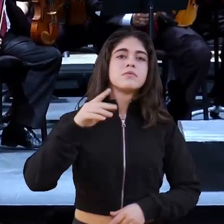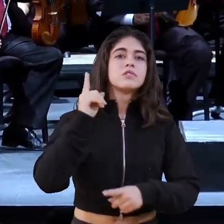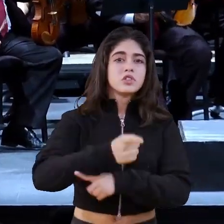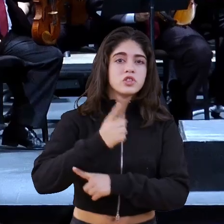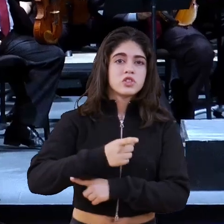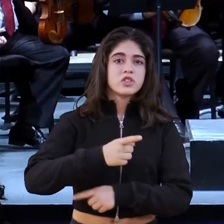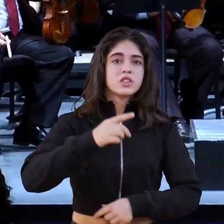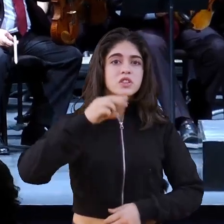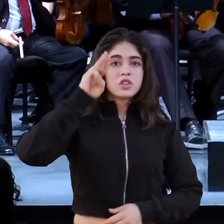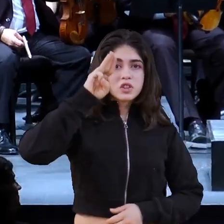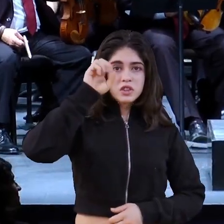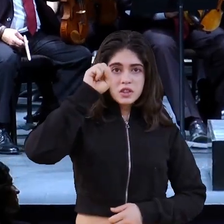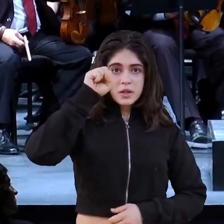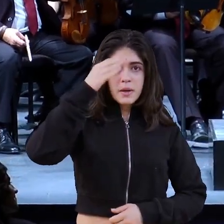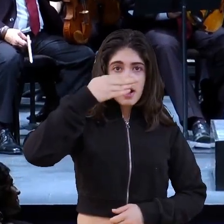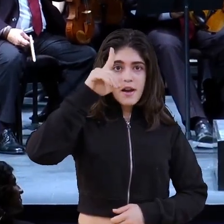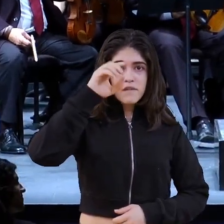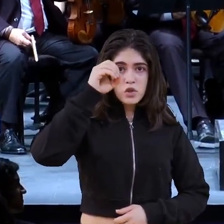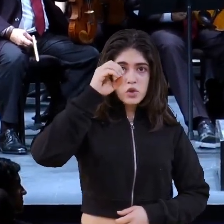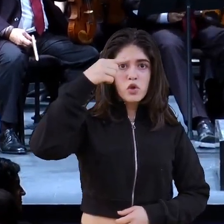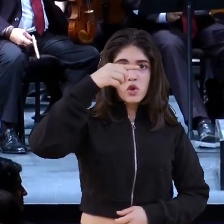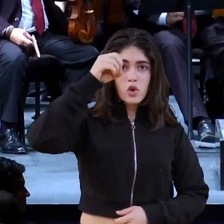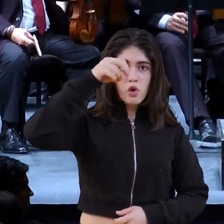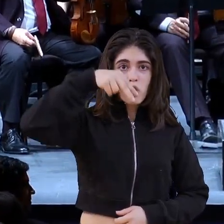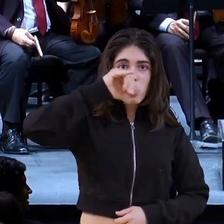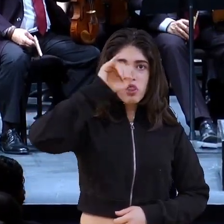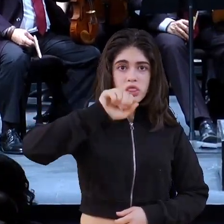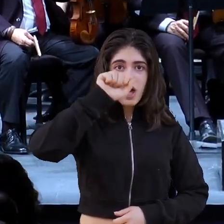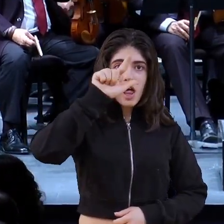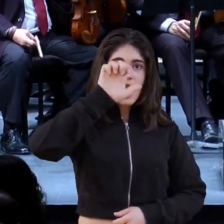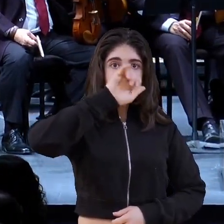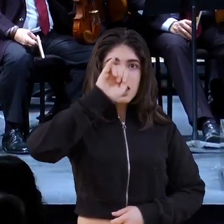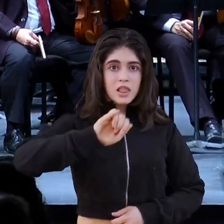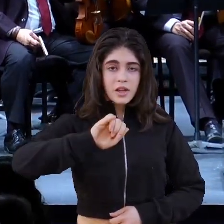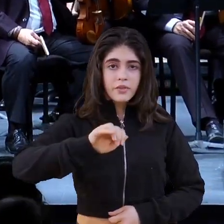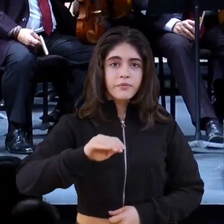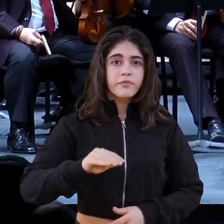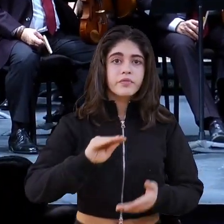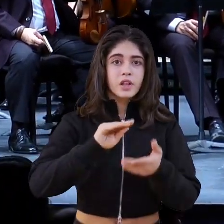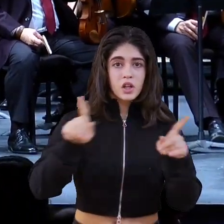Bajo la dirección de Pablo González, la orquesta interpretará piezas de Beethoven y Brahms.